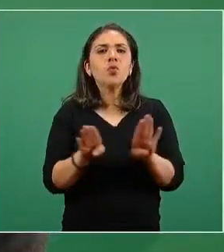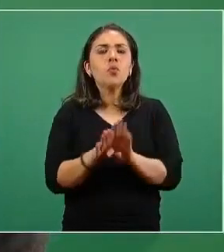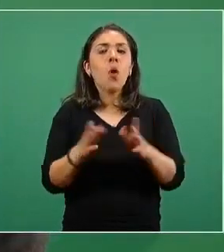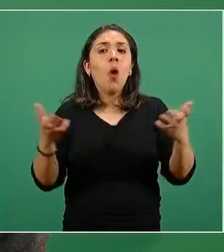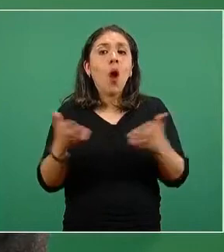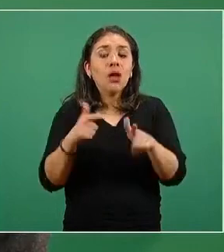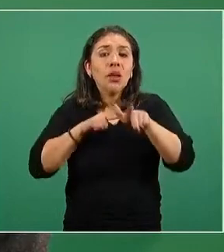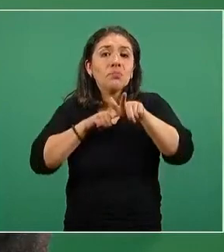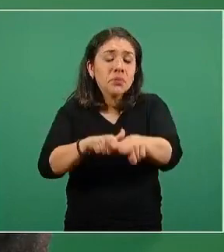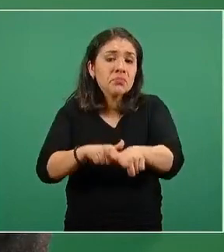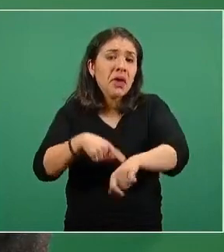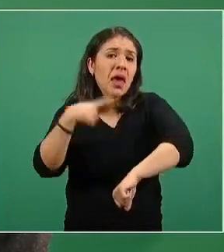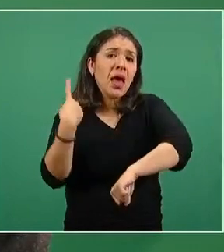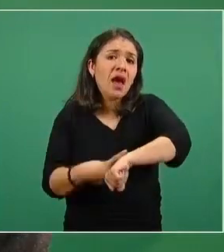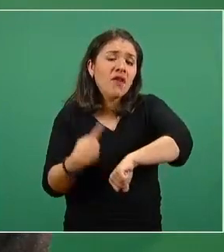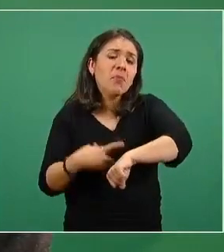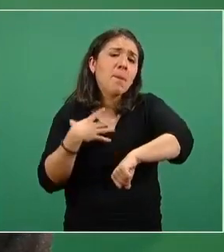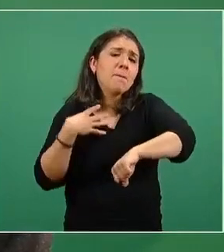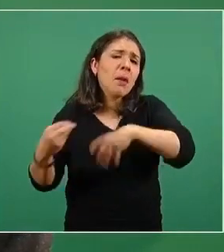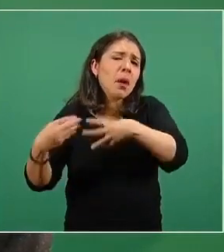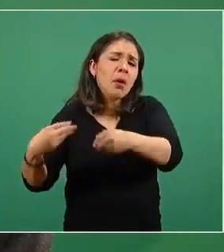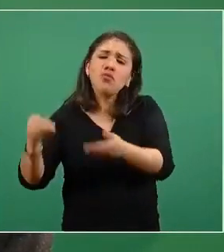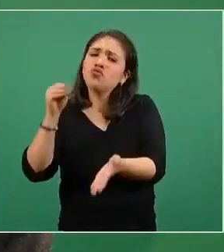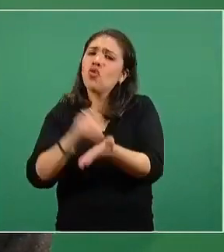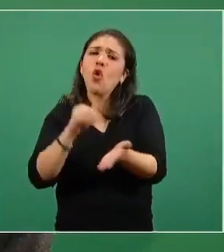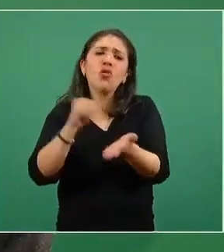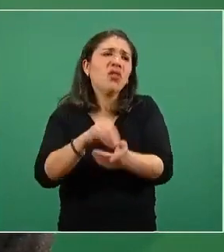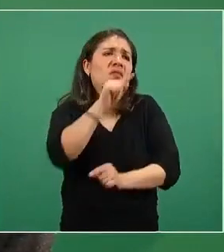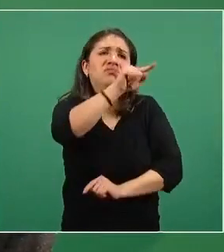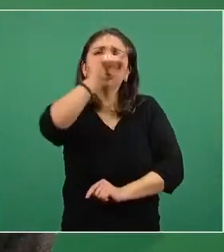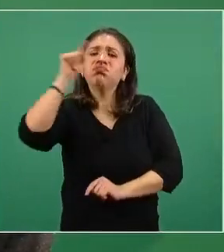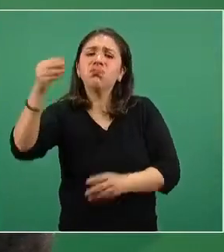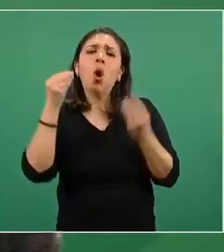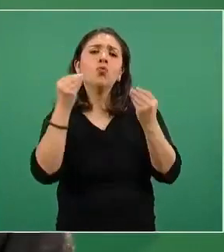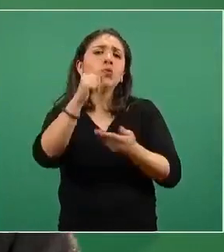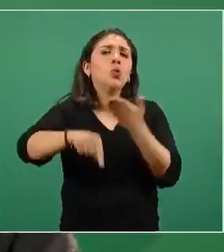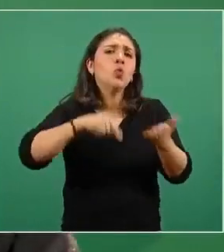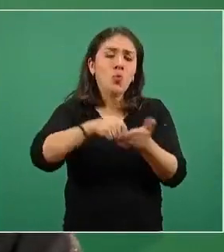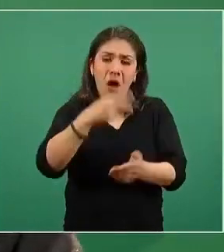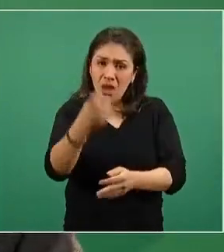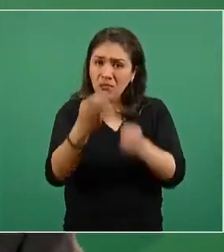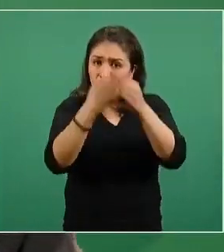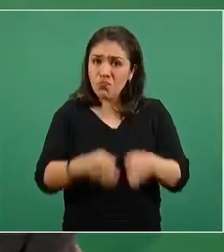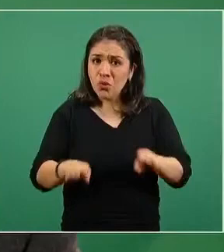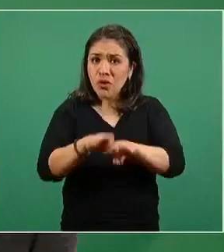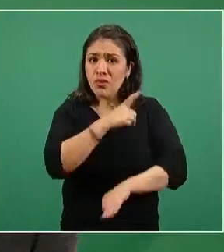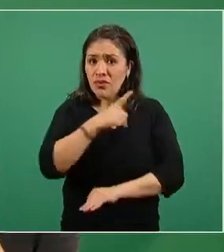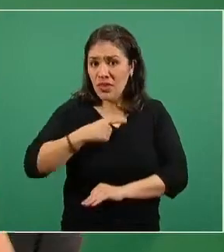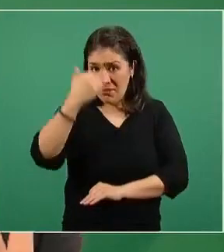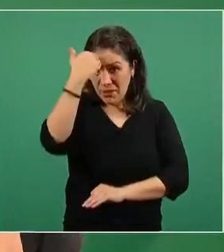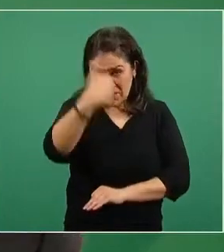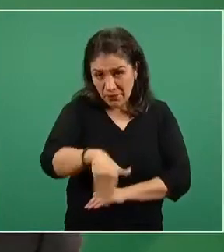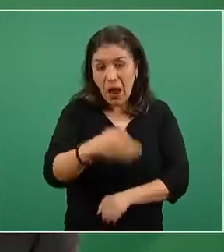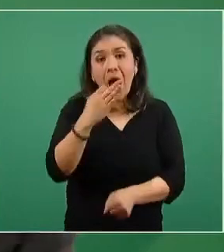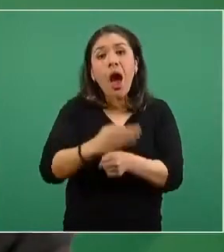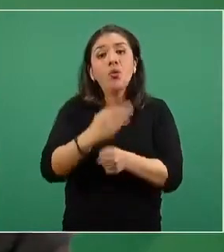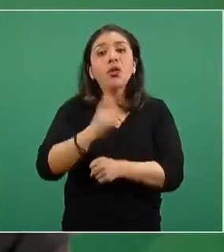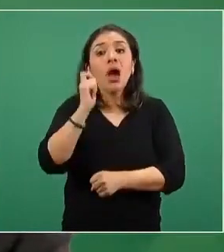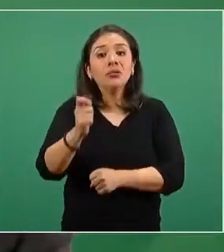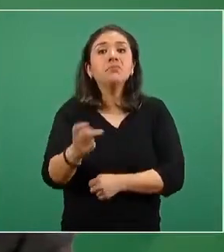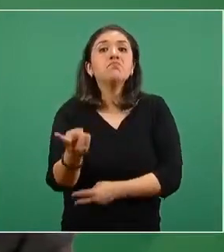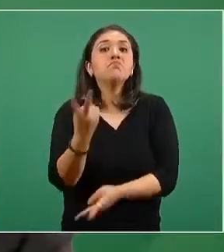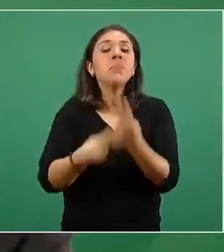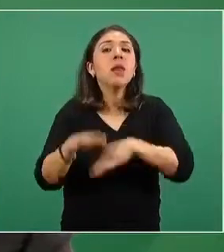epidemia seguirá activa todavía en muchos lugares, esto es importante considerarlo. De hecho, estamos todavía en una fase de